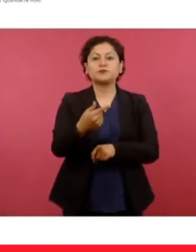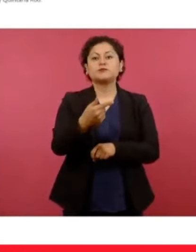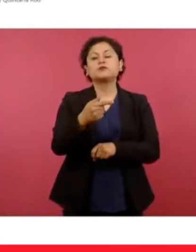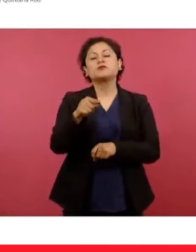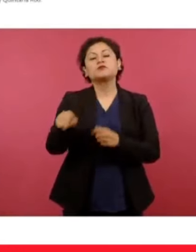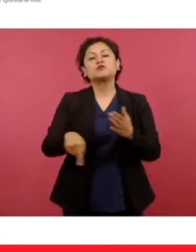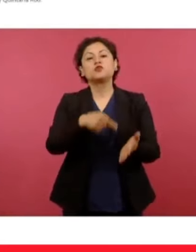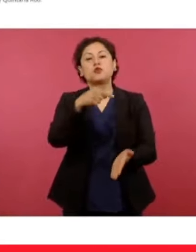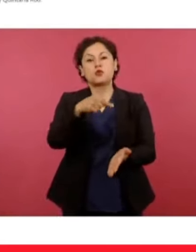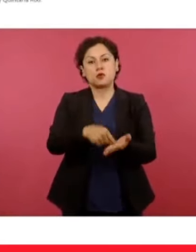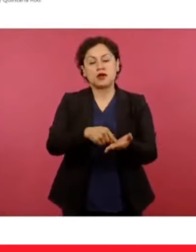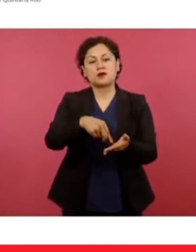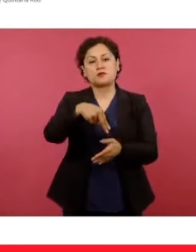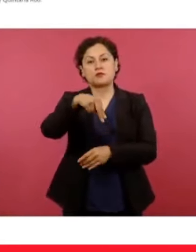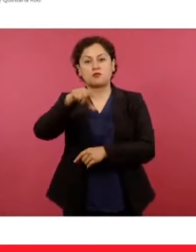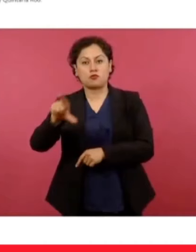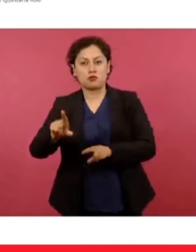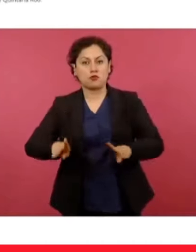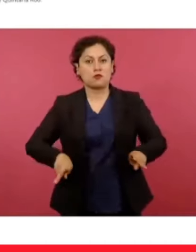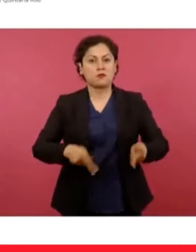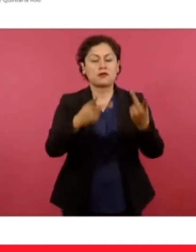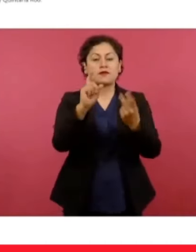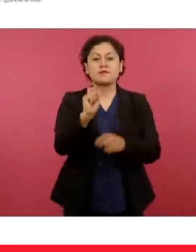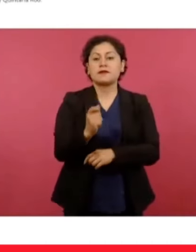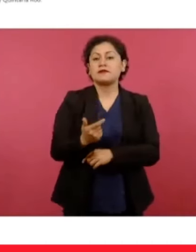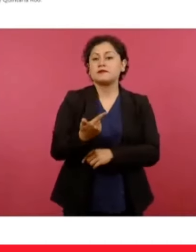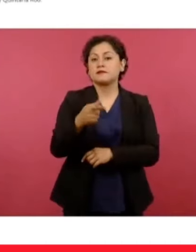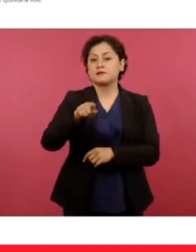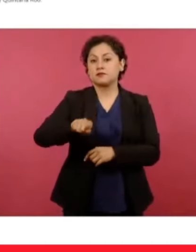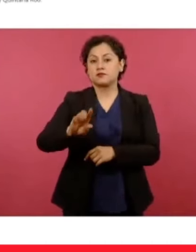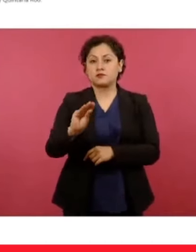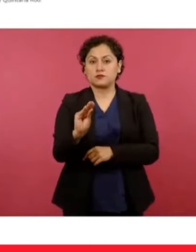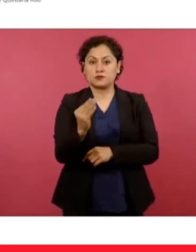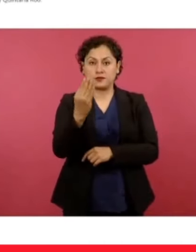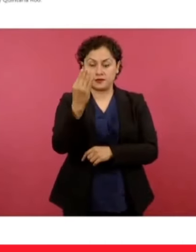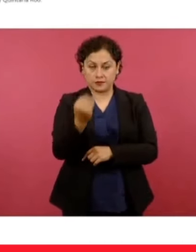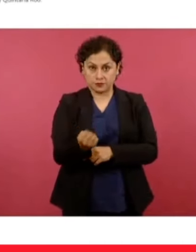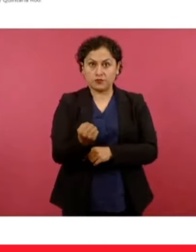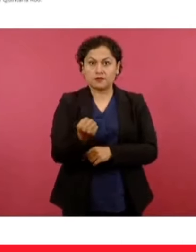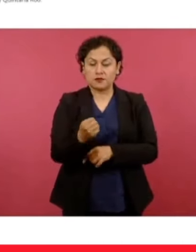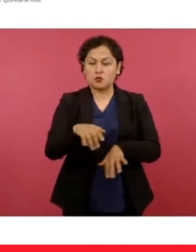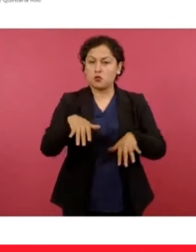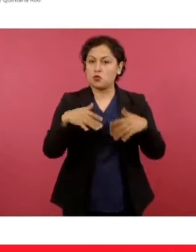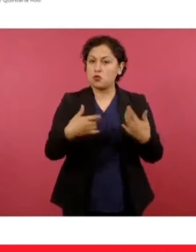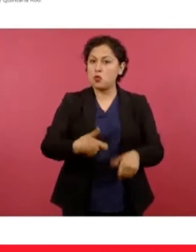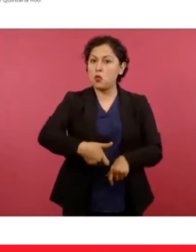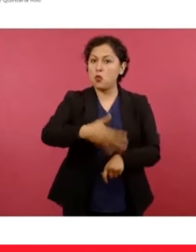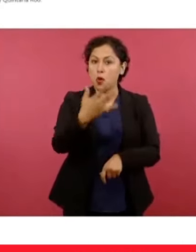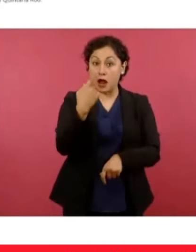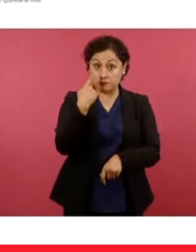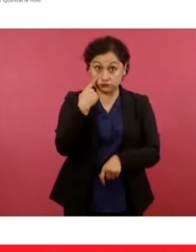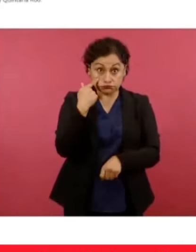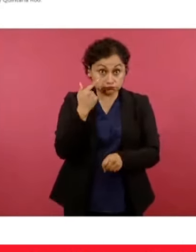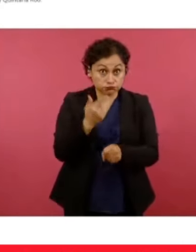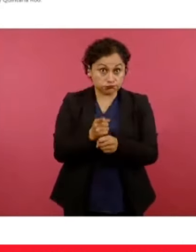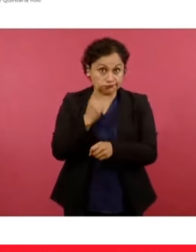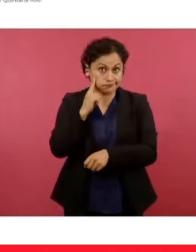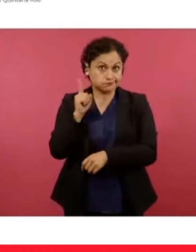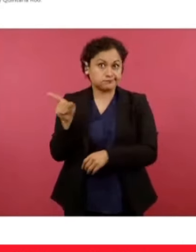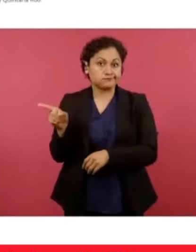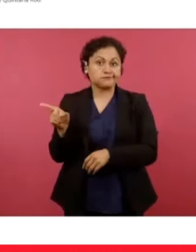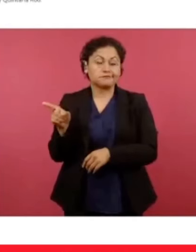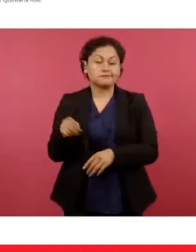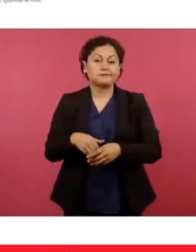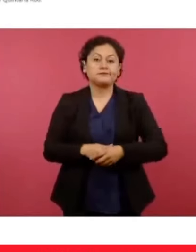Apodaca Nuevo León con el precio por litro en 27 p99 y aquí vale la pena comentar que hemos platicado